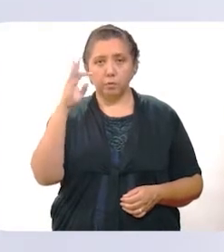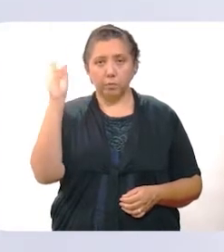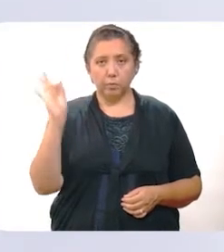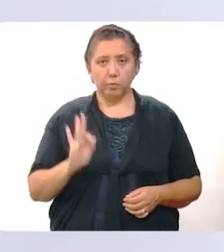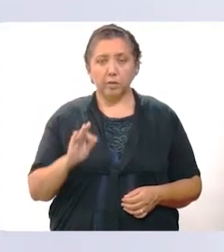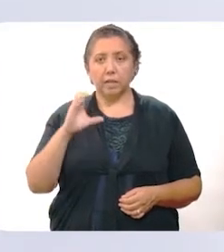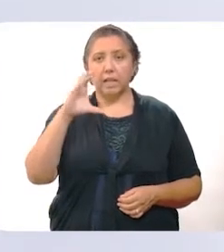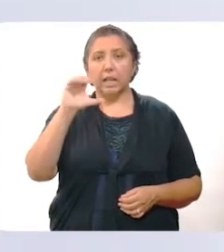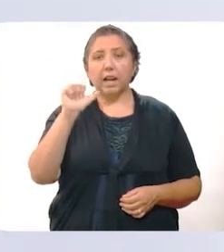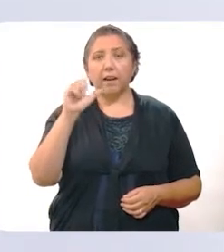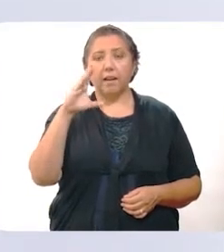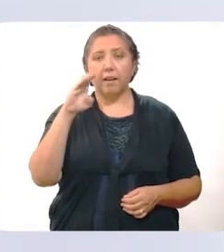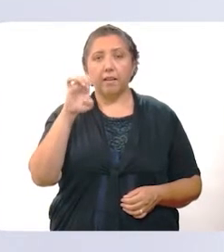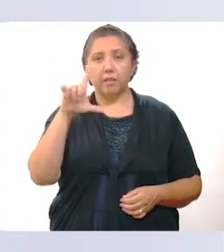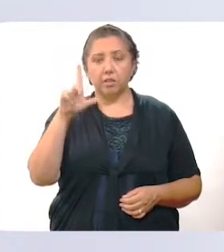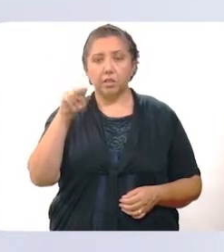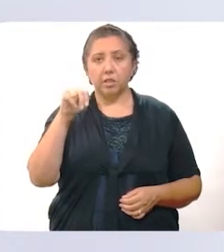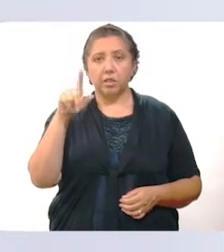75.9%, Cacalchen